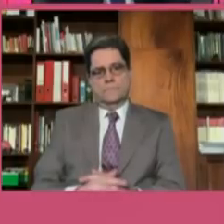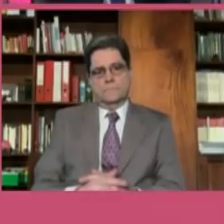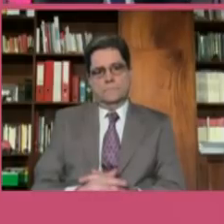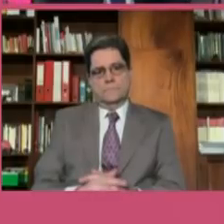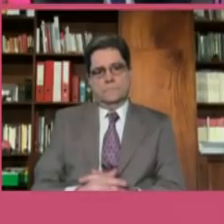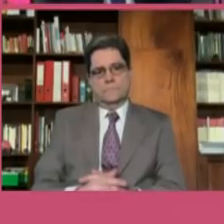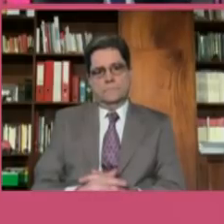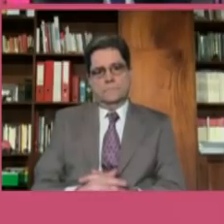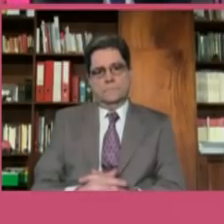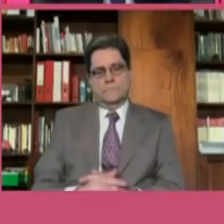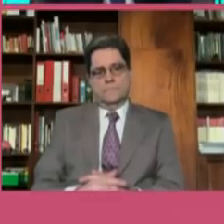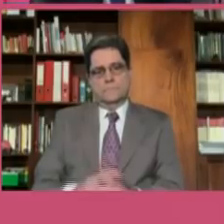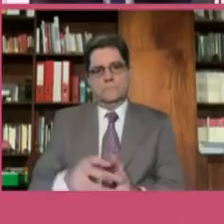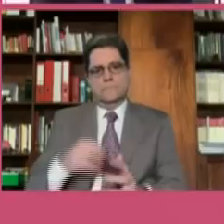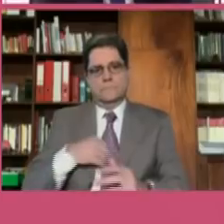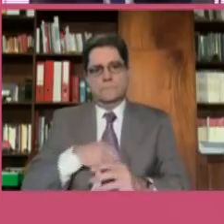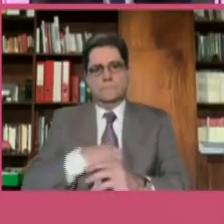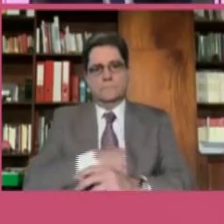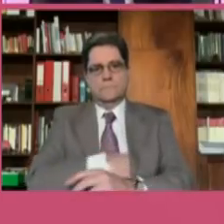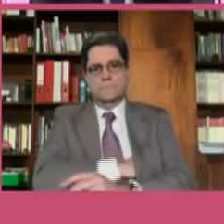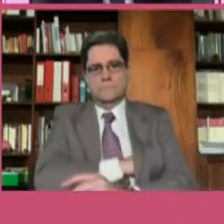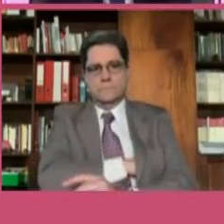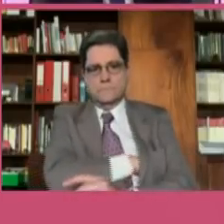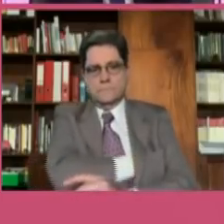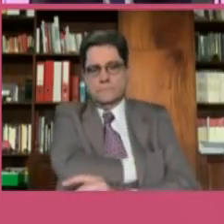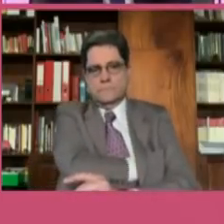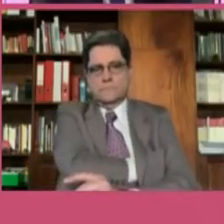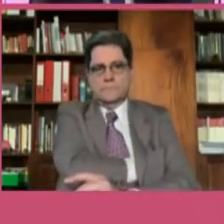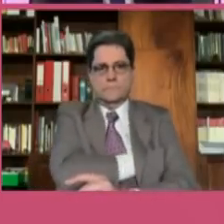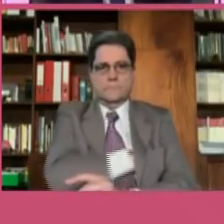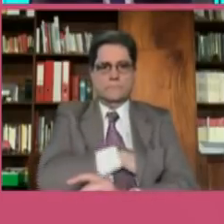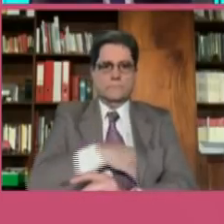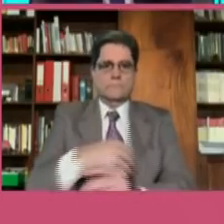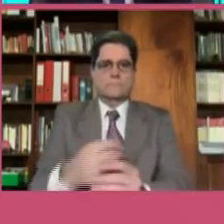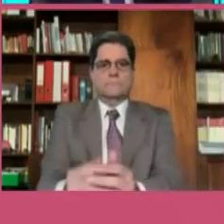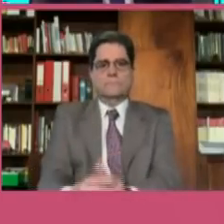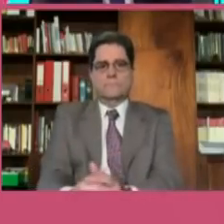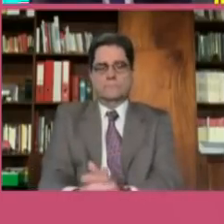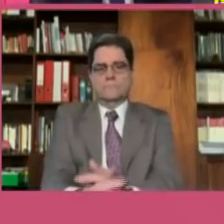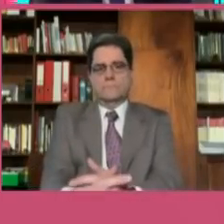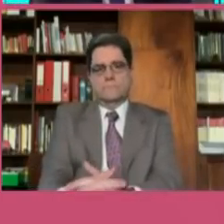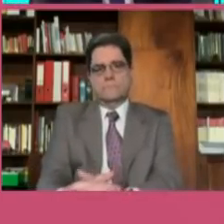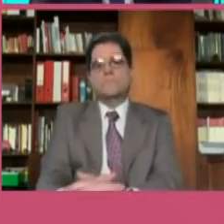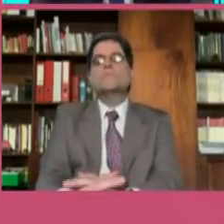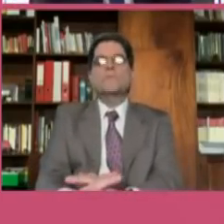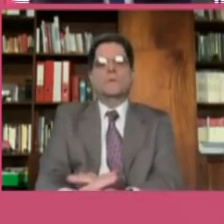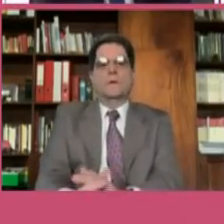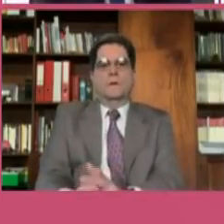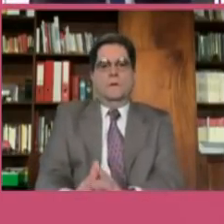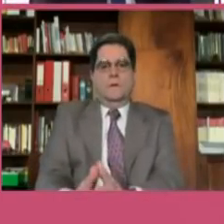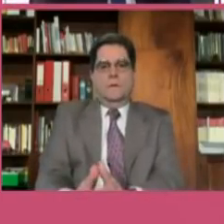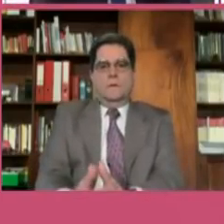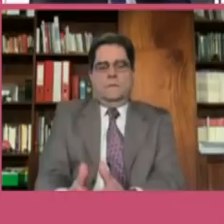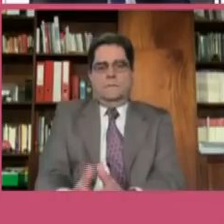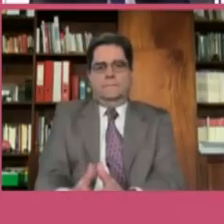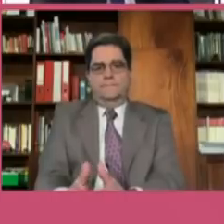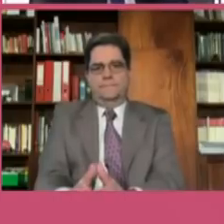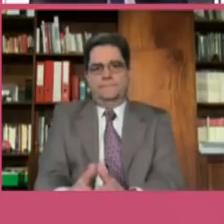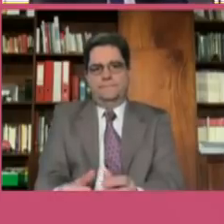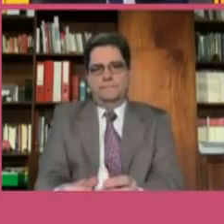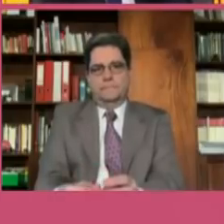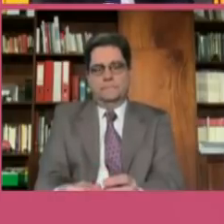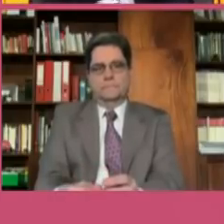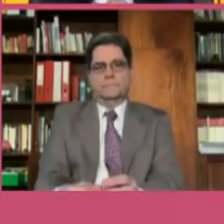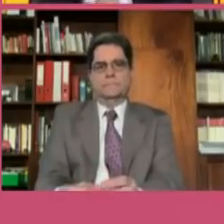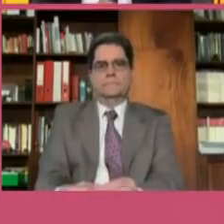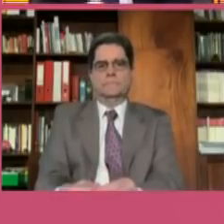los partidos con gobiernos, estaban todos. Y el discurso es Claro, más o menos el absolutamente. mismo, es más o menos el mismo el